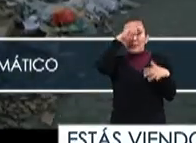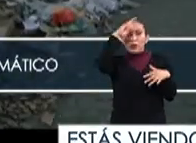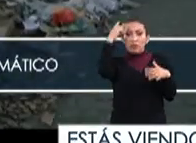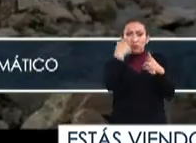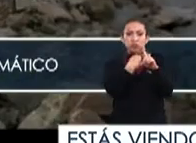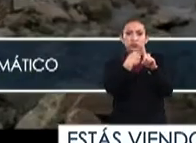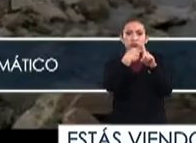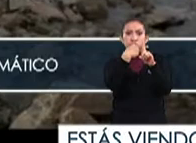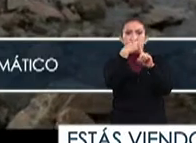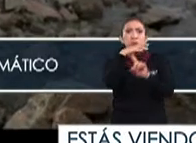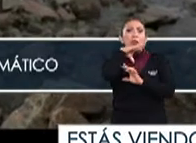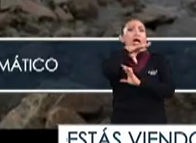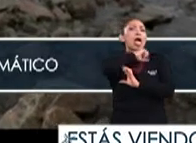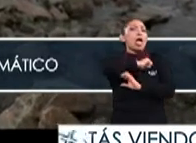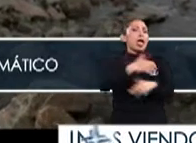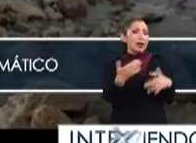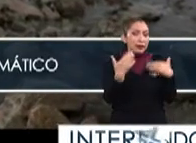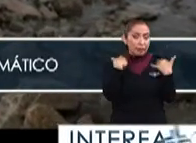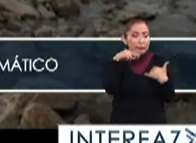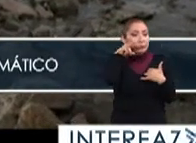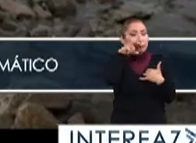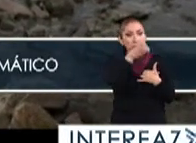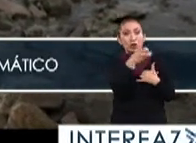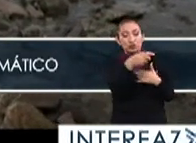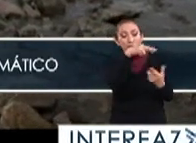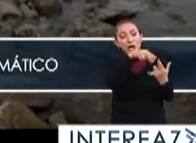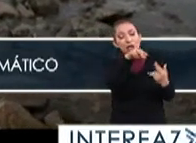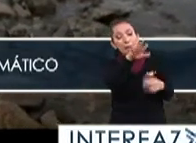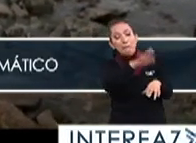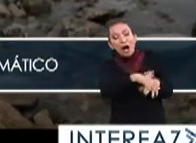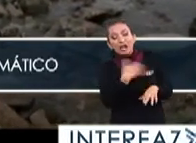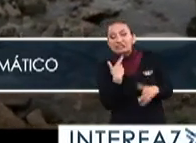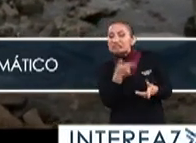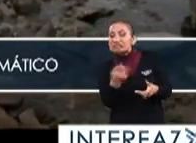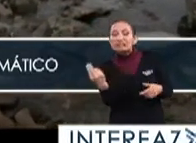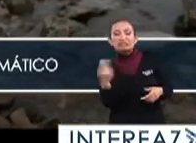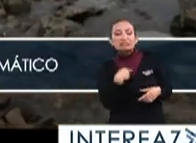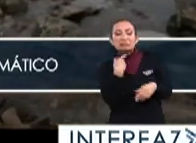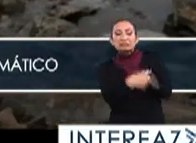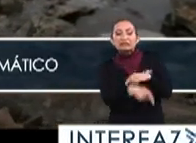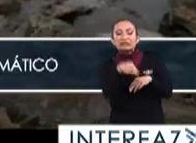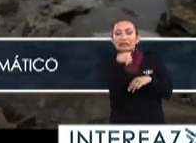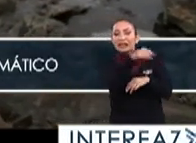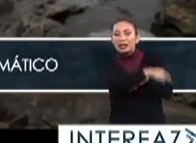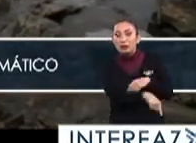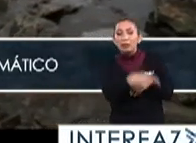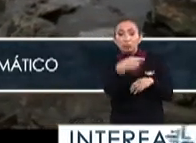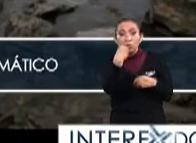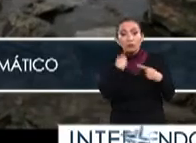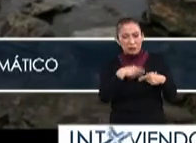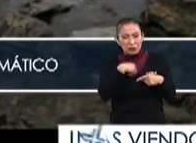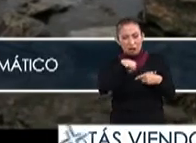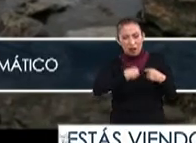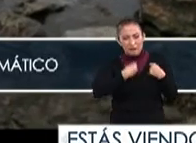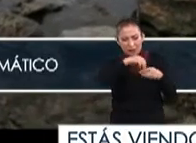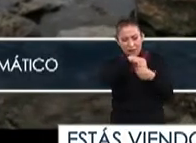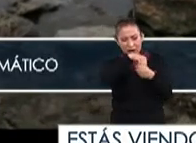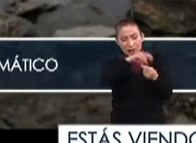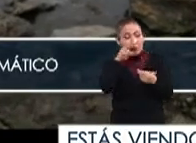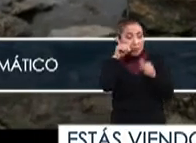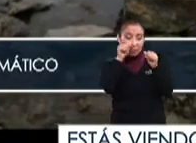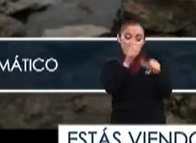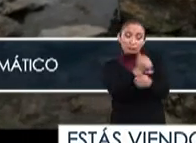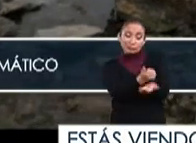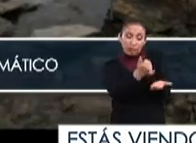es demasiado intenso. Claro. Entonces, esas regiones son las más vulnerables, pero también son las que más se tiene que poner atención, y